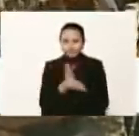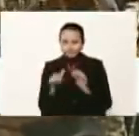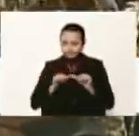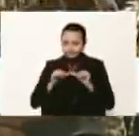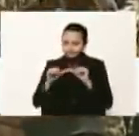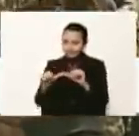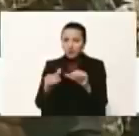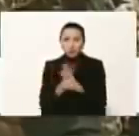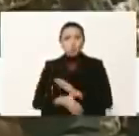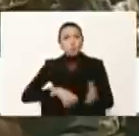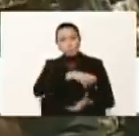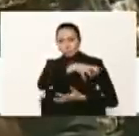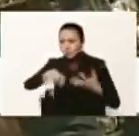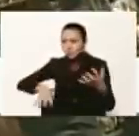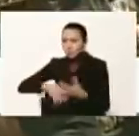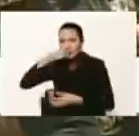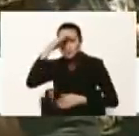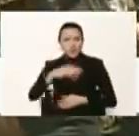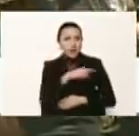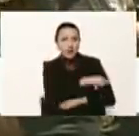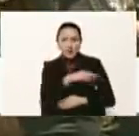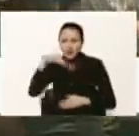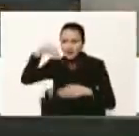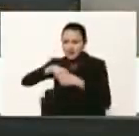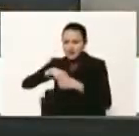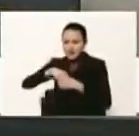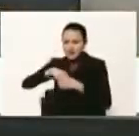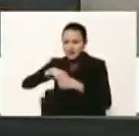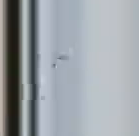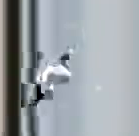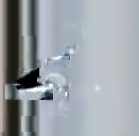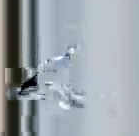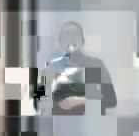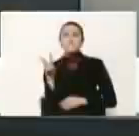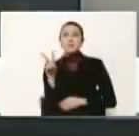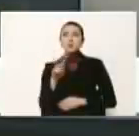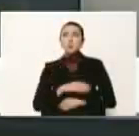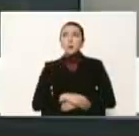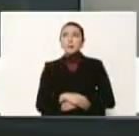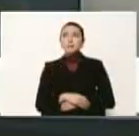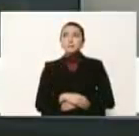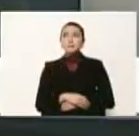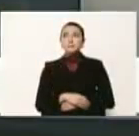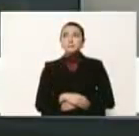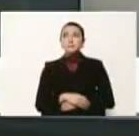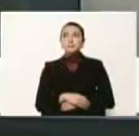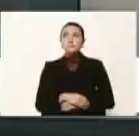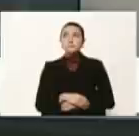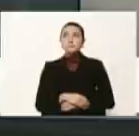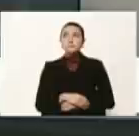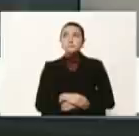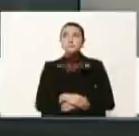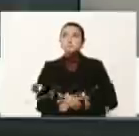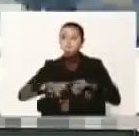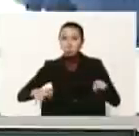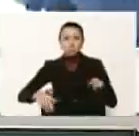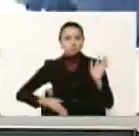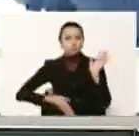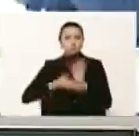violencia paramilitar colombiana en nuestro país. Deben abandonar